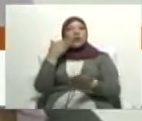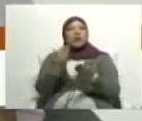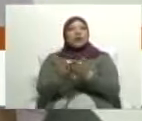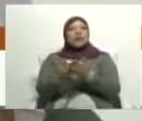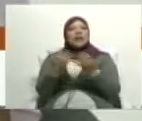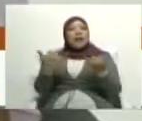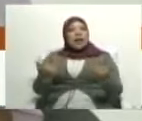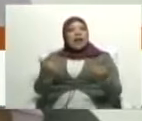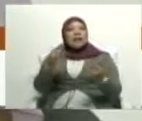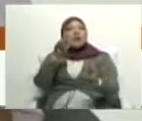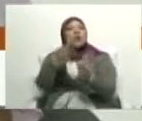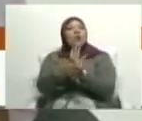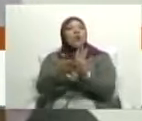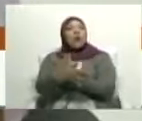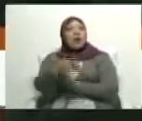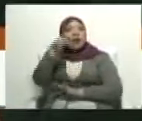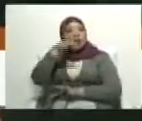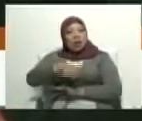el rumbo